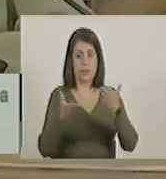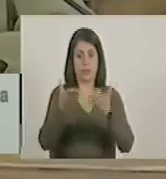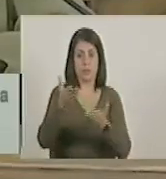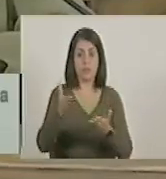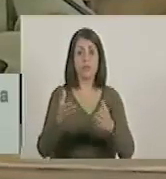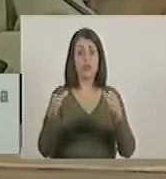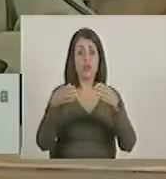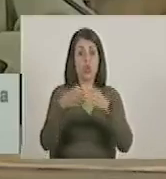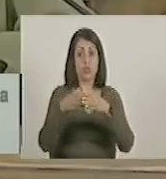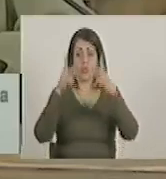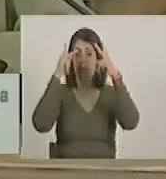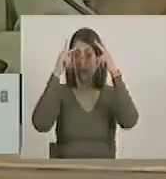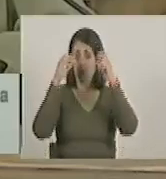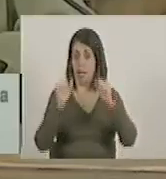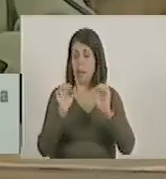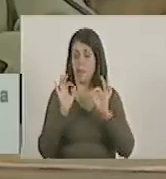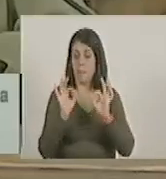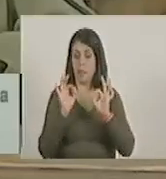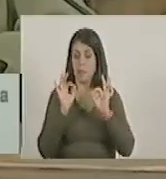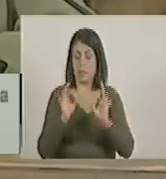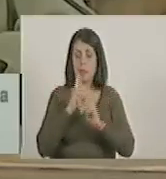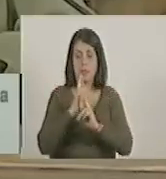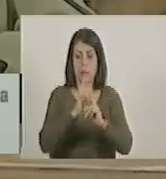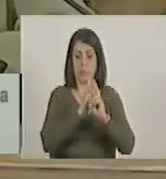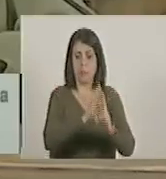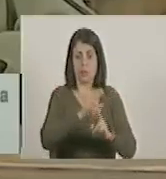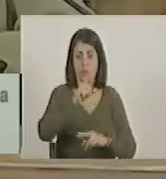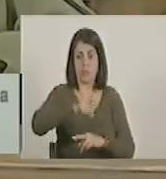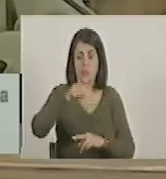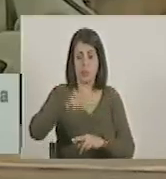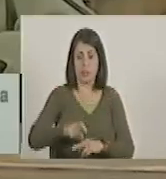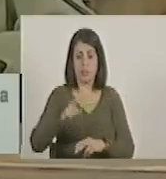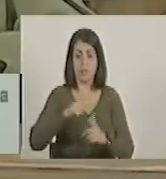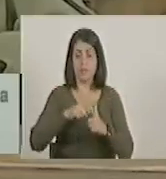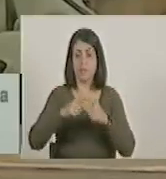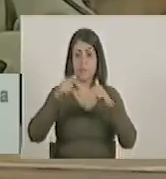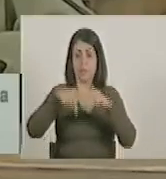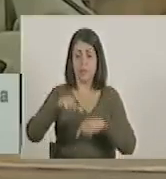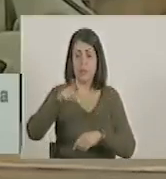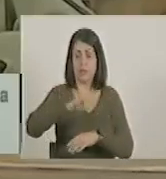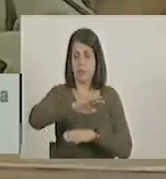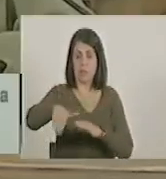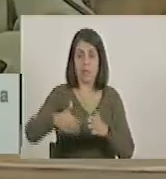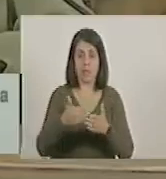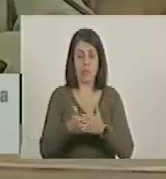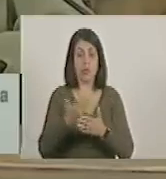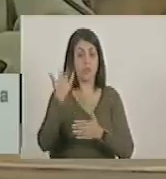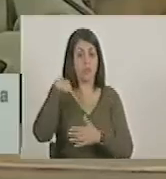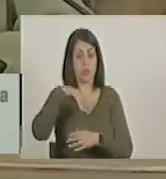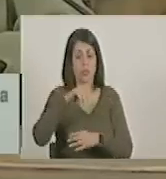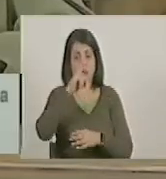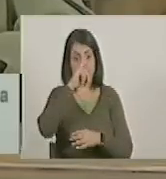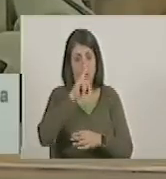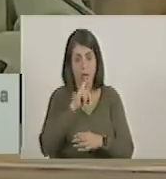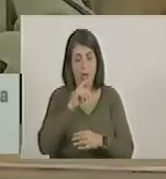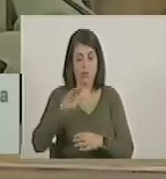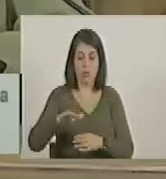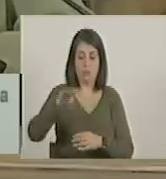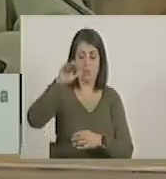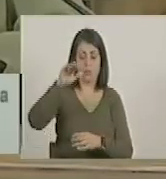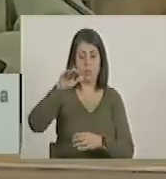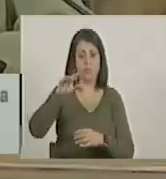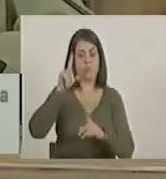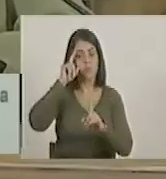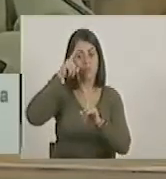equipo interdisciplinario que respondan a sus potencialidades y necesidades según su edad cronológica, con